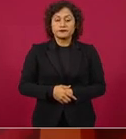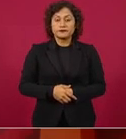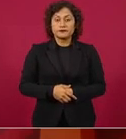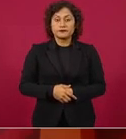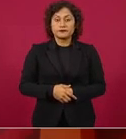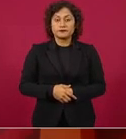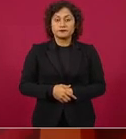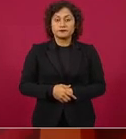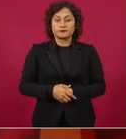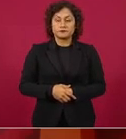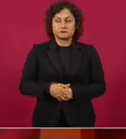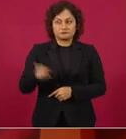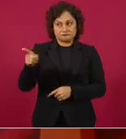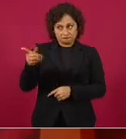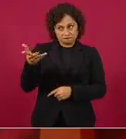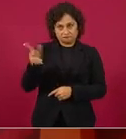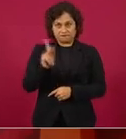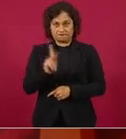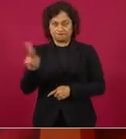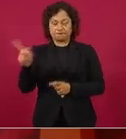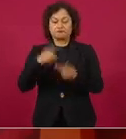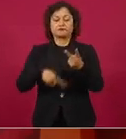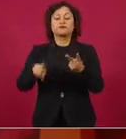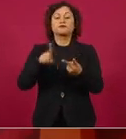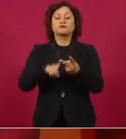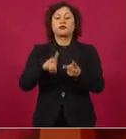Y en becas,